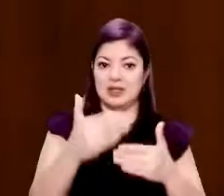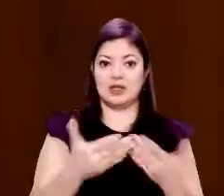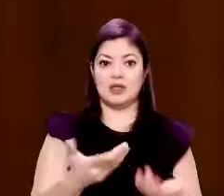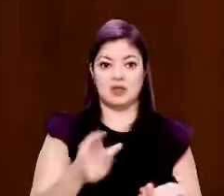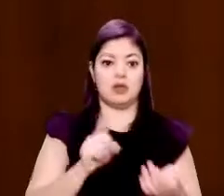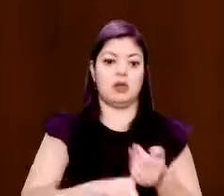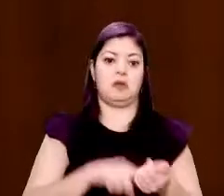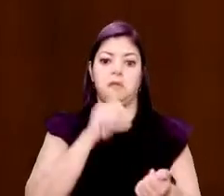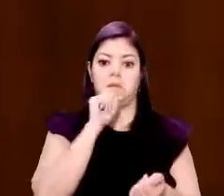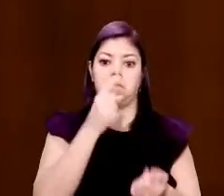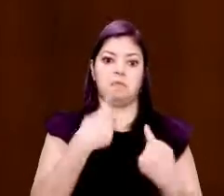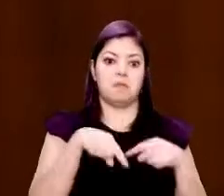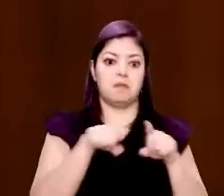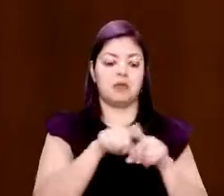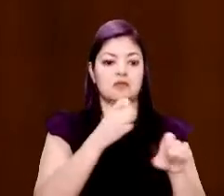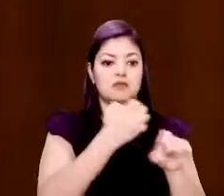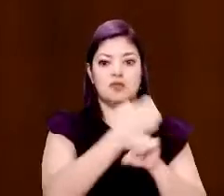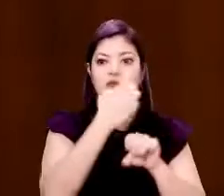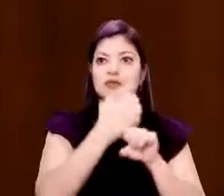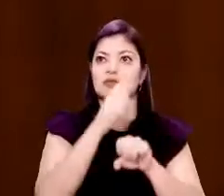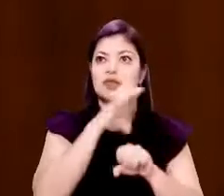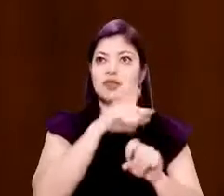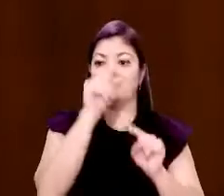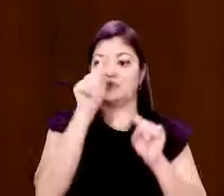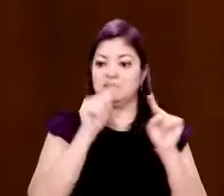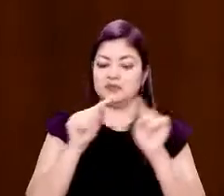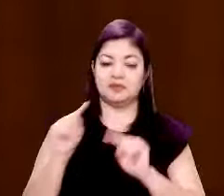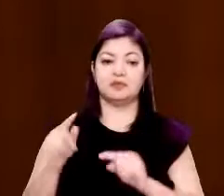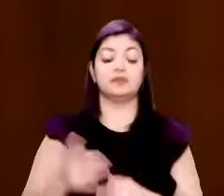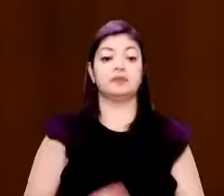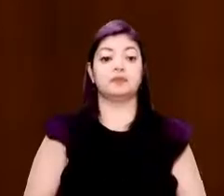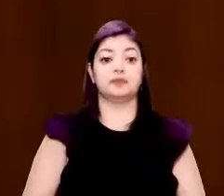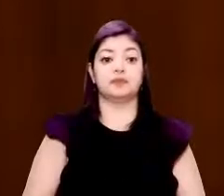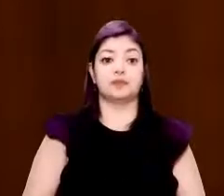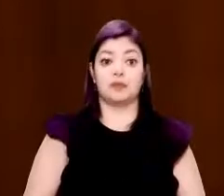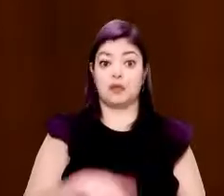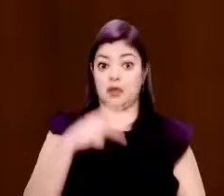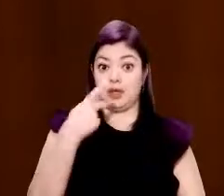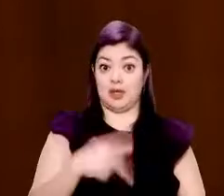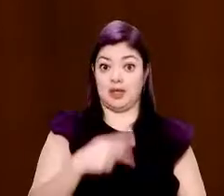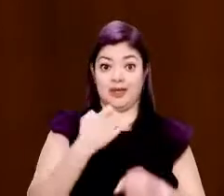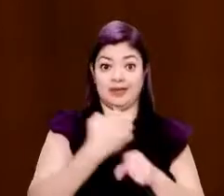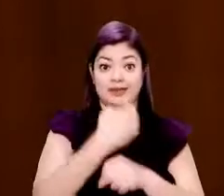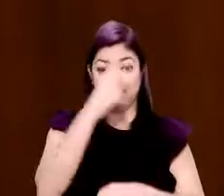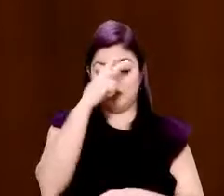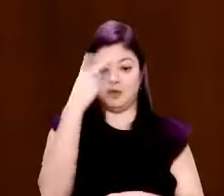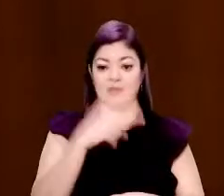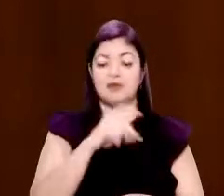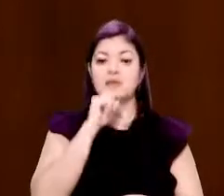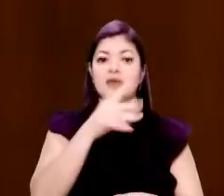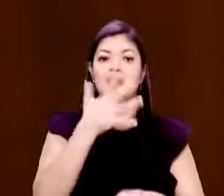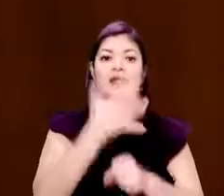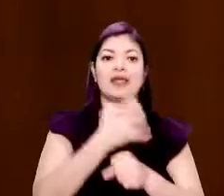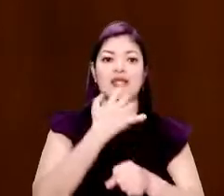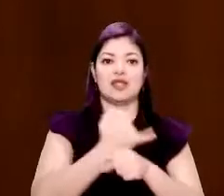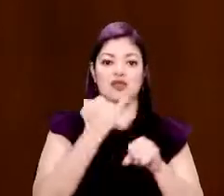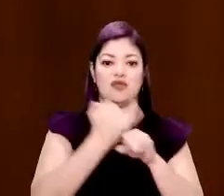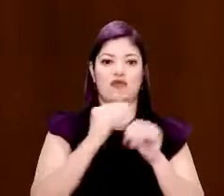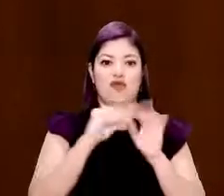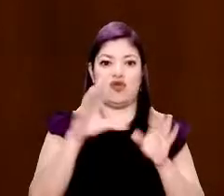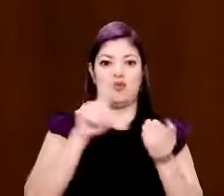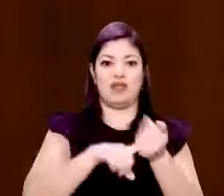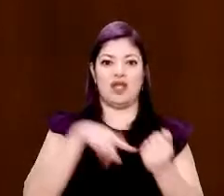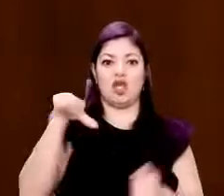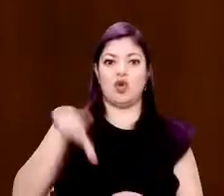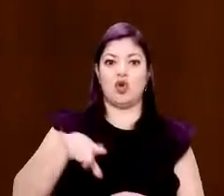estados que la conforman. En el caso preciso del Estado de México, dentro del quinto informe de gobierno del Ejecutivo,